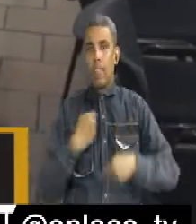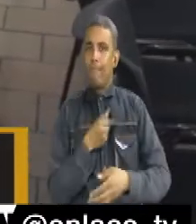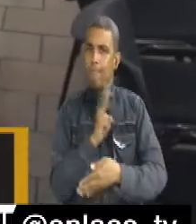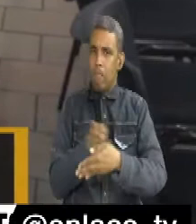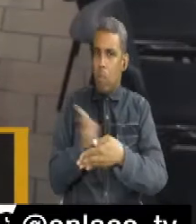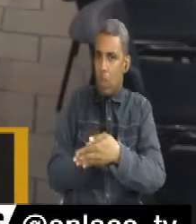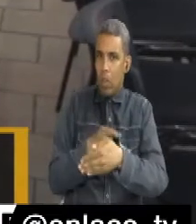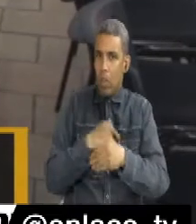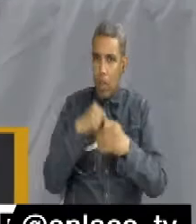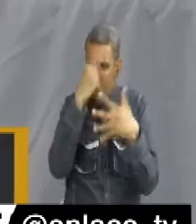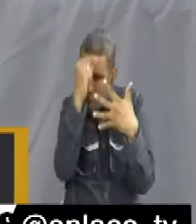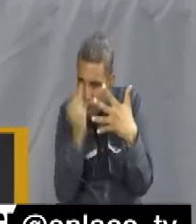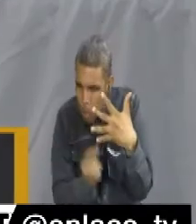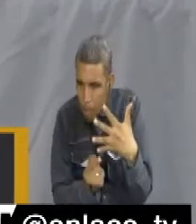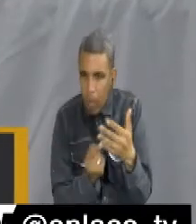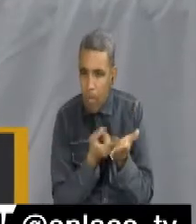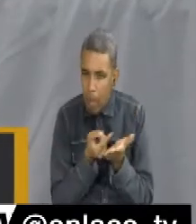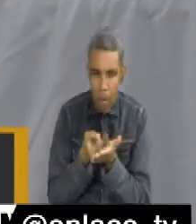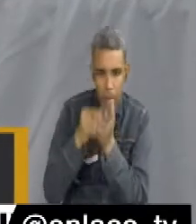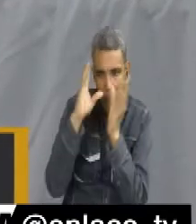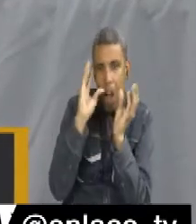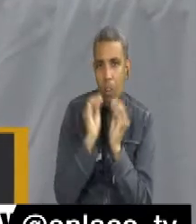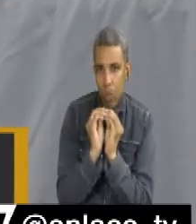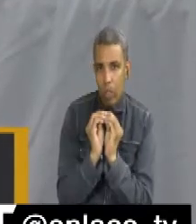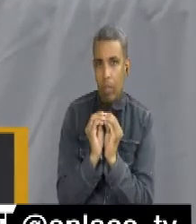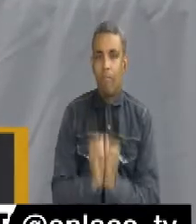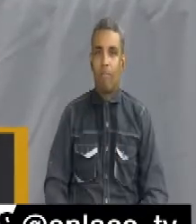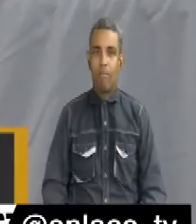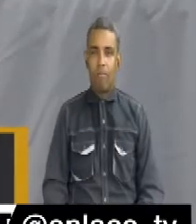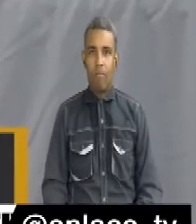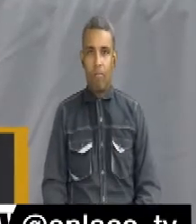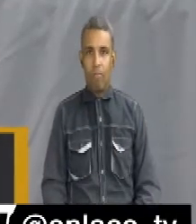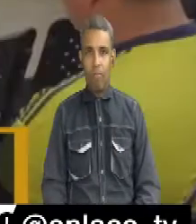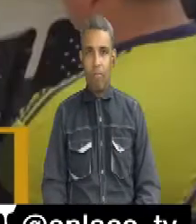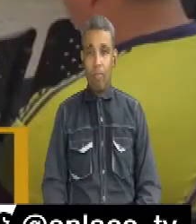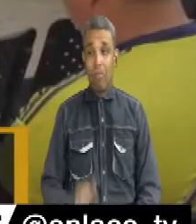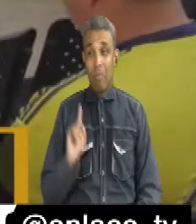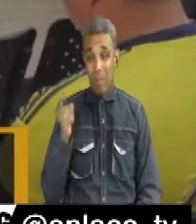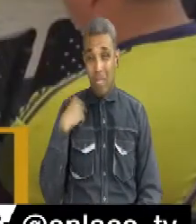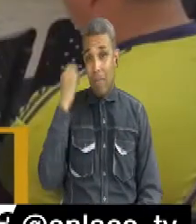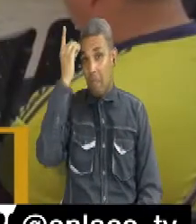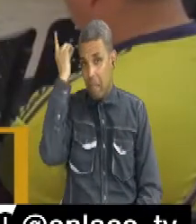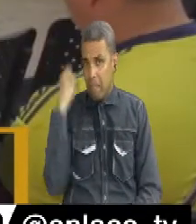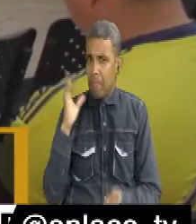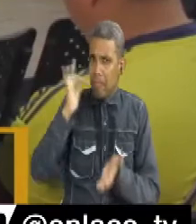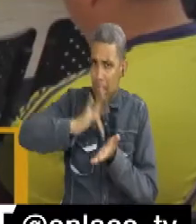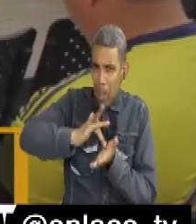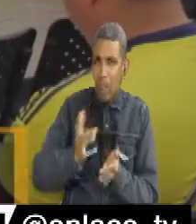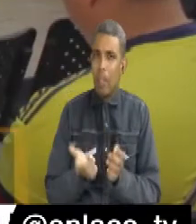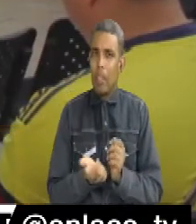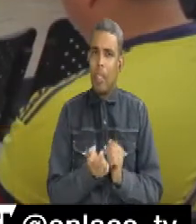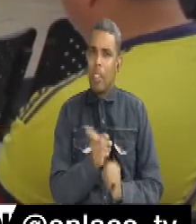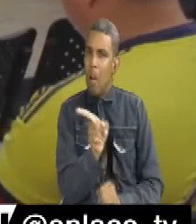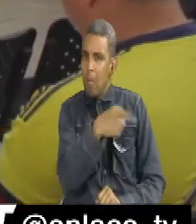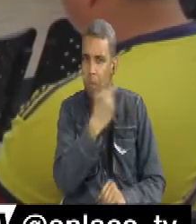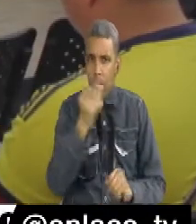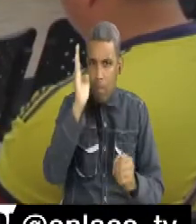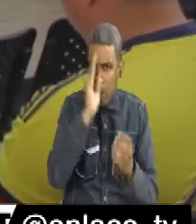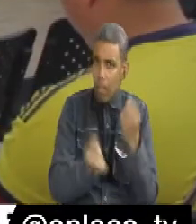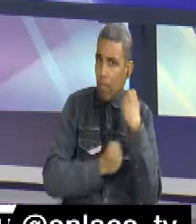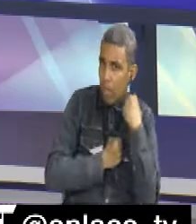fueron tomadas en el cuarto comité de seguimiento electoral que se realizó con la presencia de los comités y las autoridades civiles y militares de la